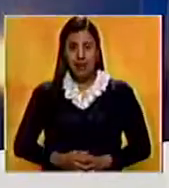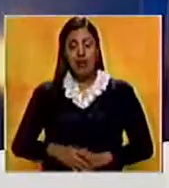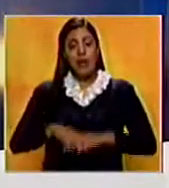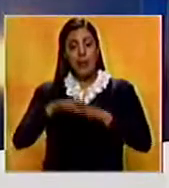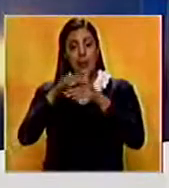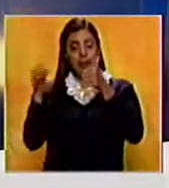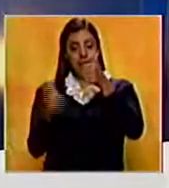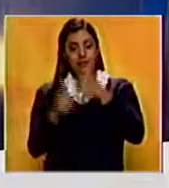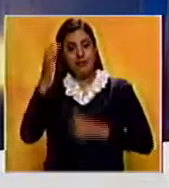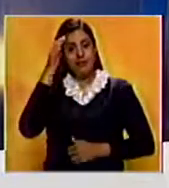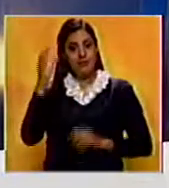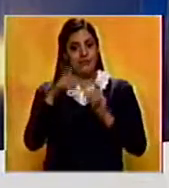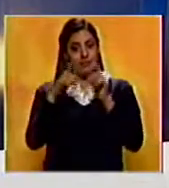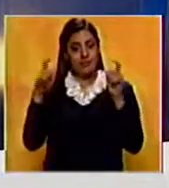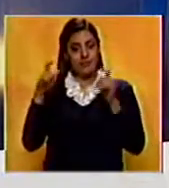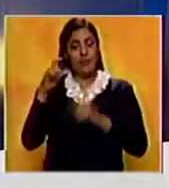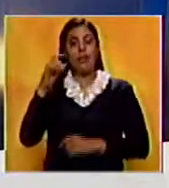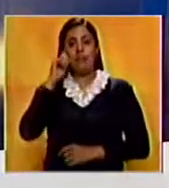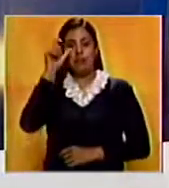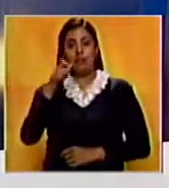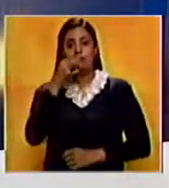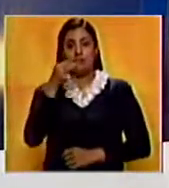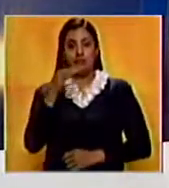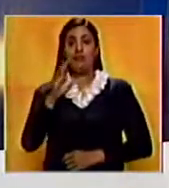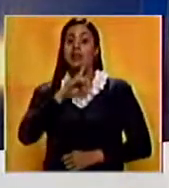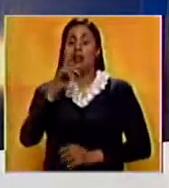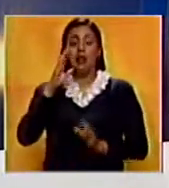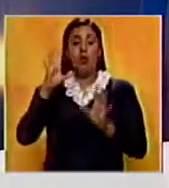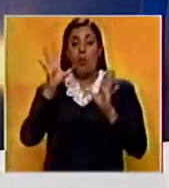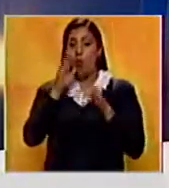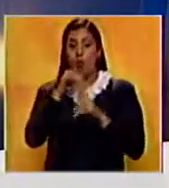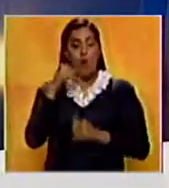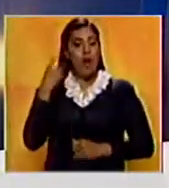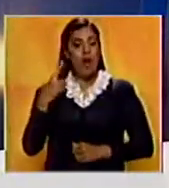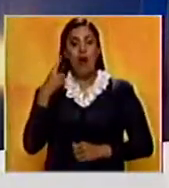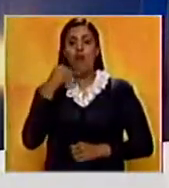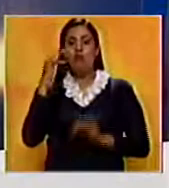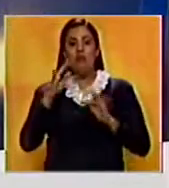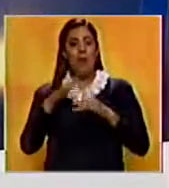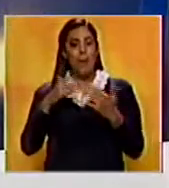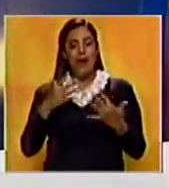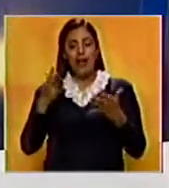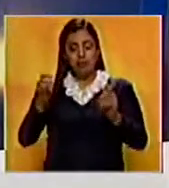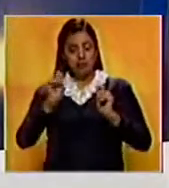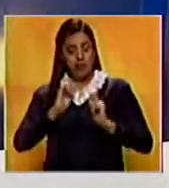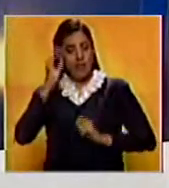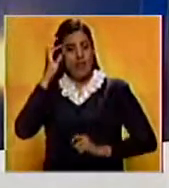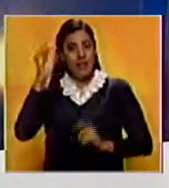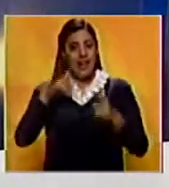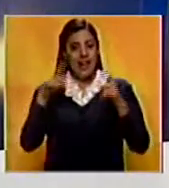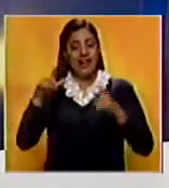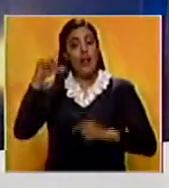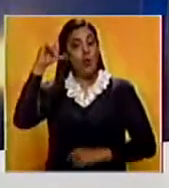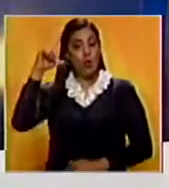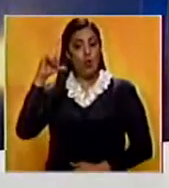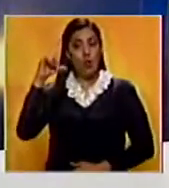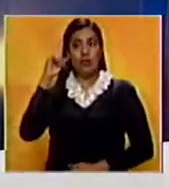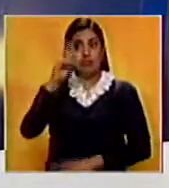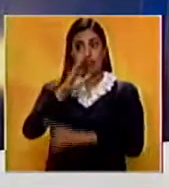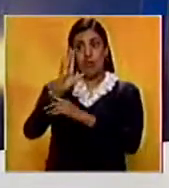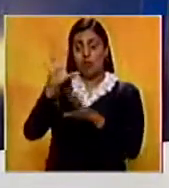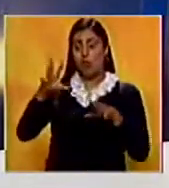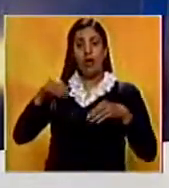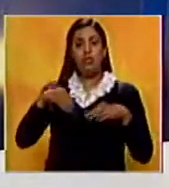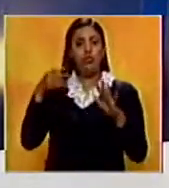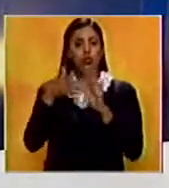el vicefiscal general de la republica rafael gonzález arias aseveró que no hay ningún motivo para atribuirle a la fiscal general luisa ortega díaz el